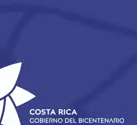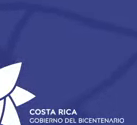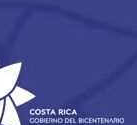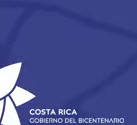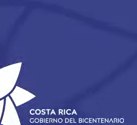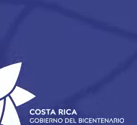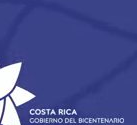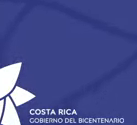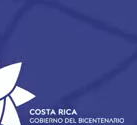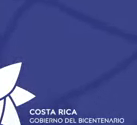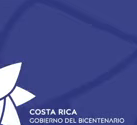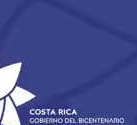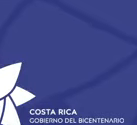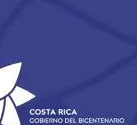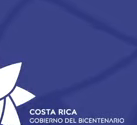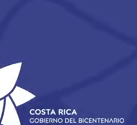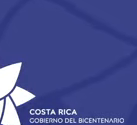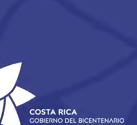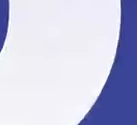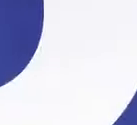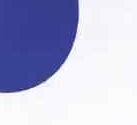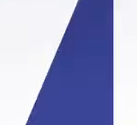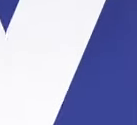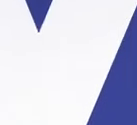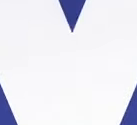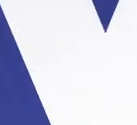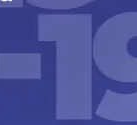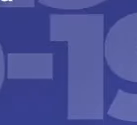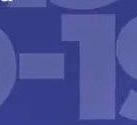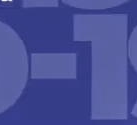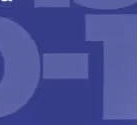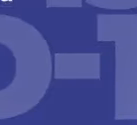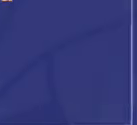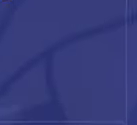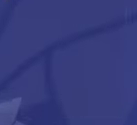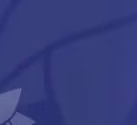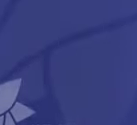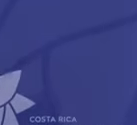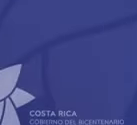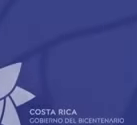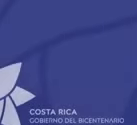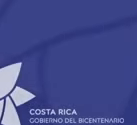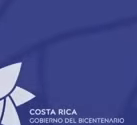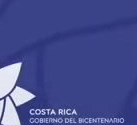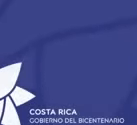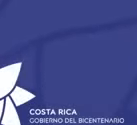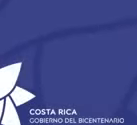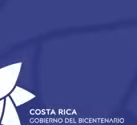Thank you.